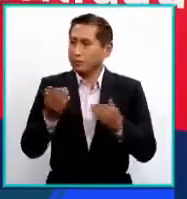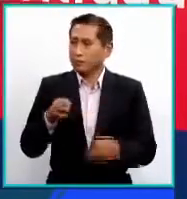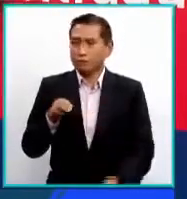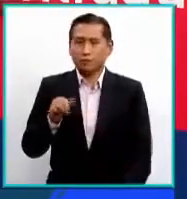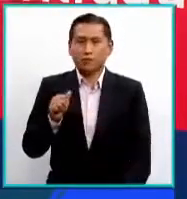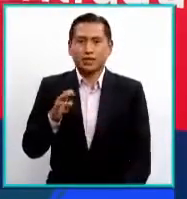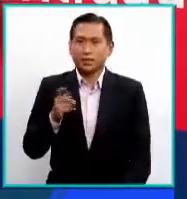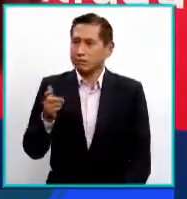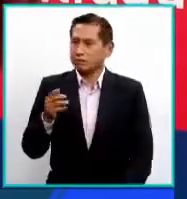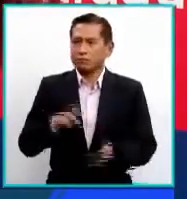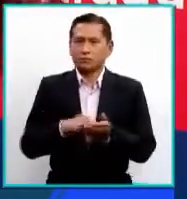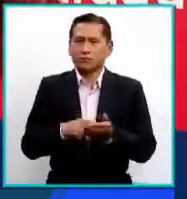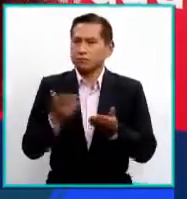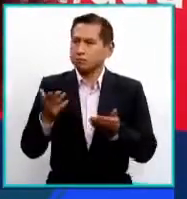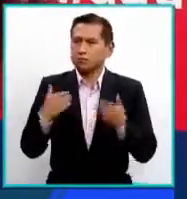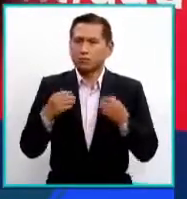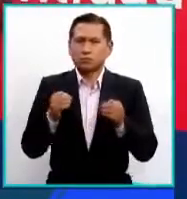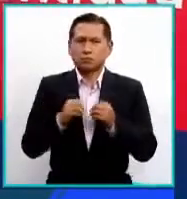Marce igual, que es así